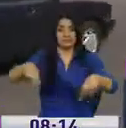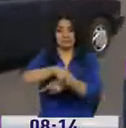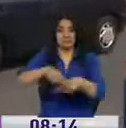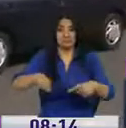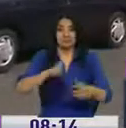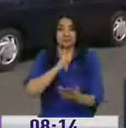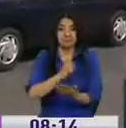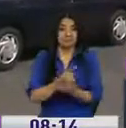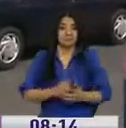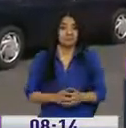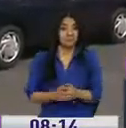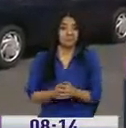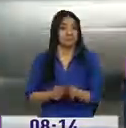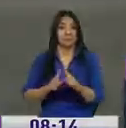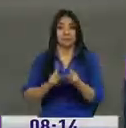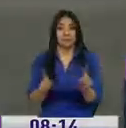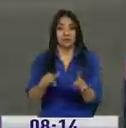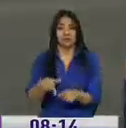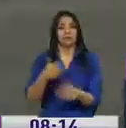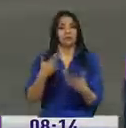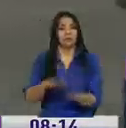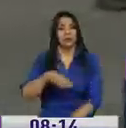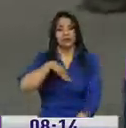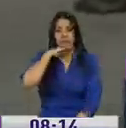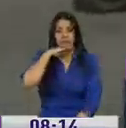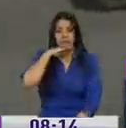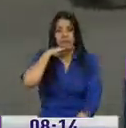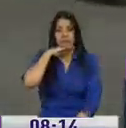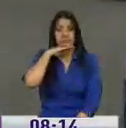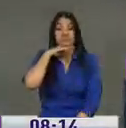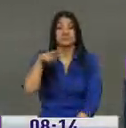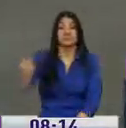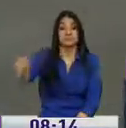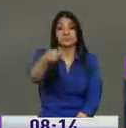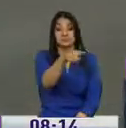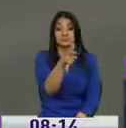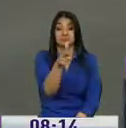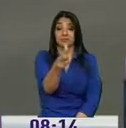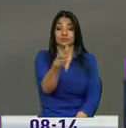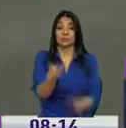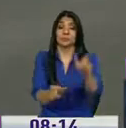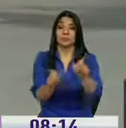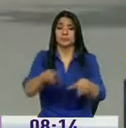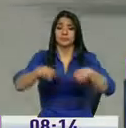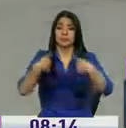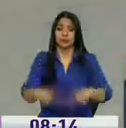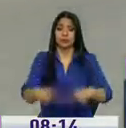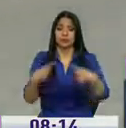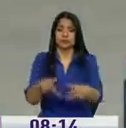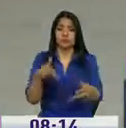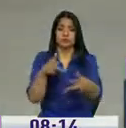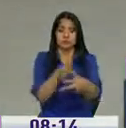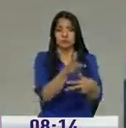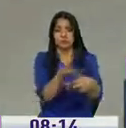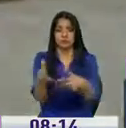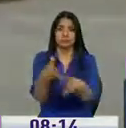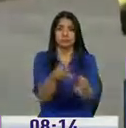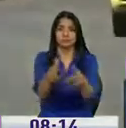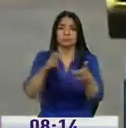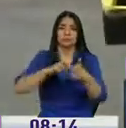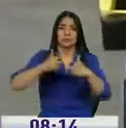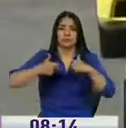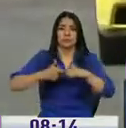Pero imagínese que si usted está cansado de verla, ¿cuánto más estarán los que a diario lidian con esta problemática? Se